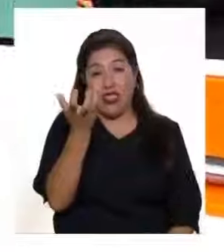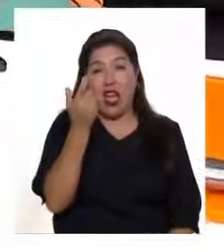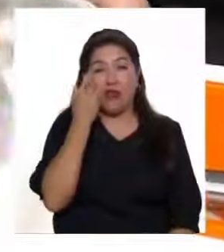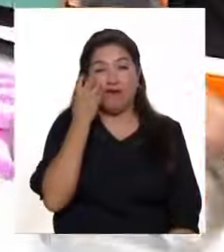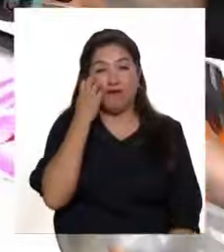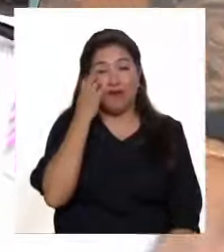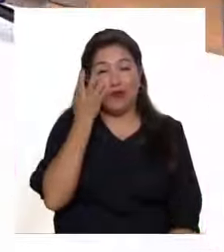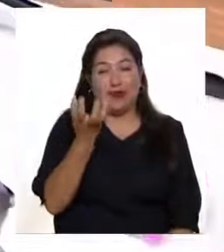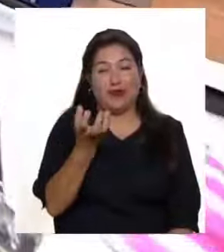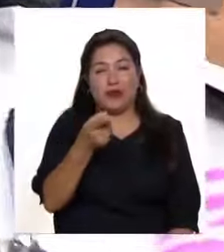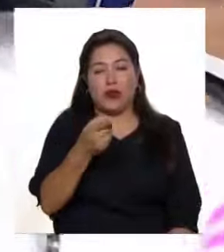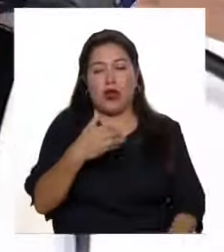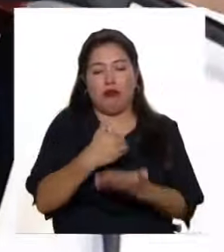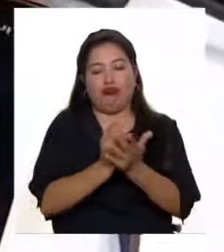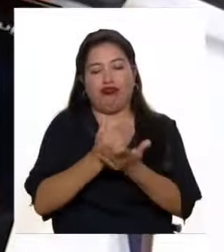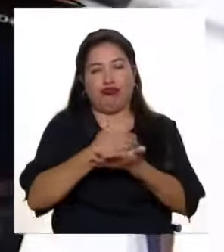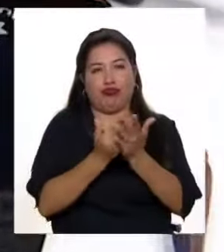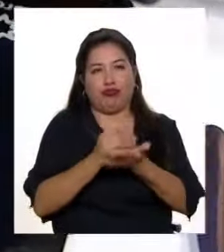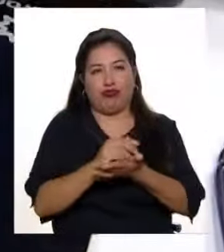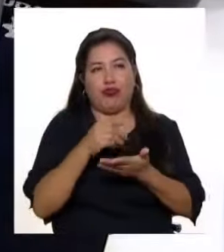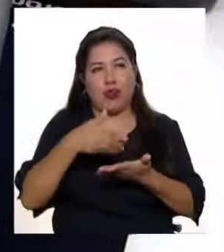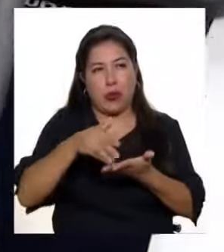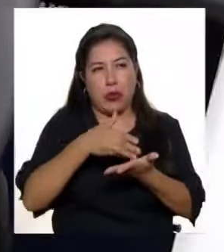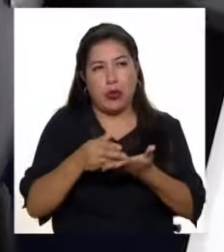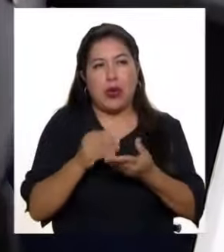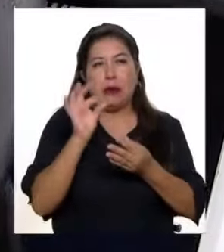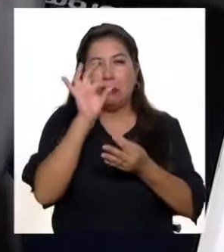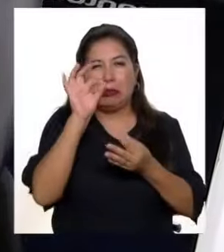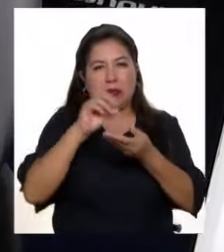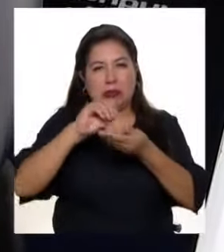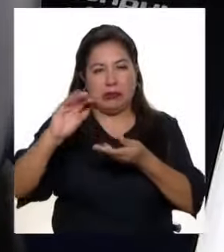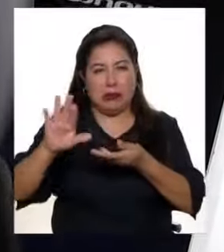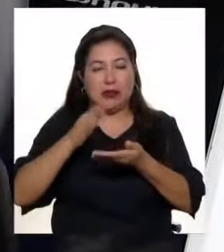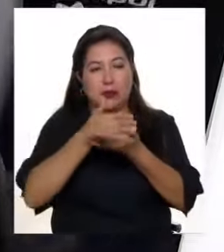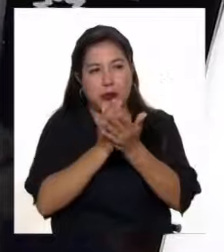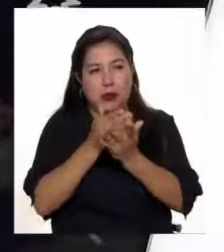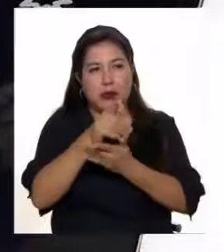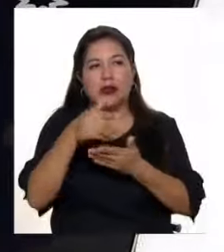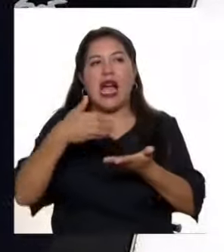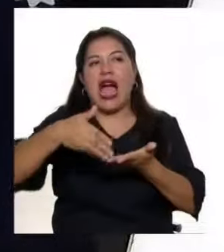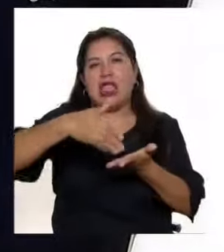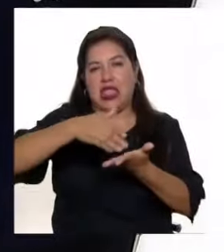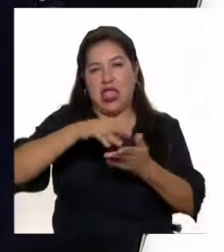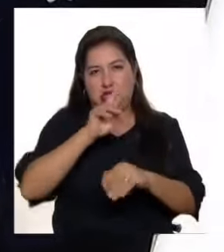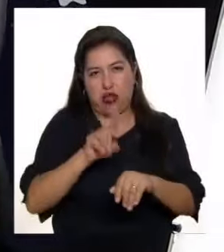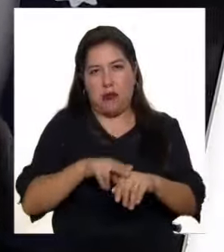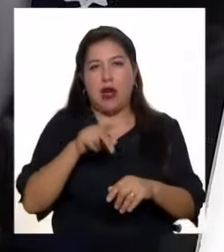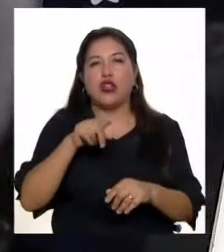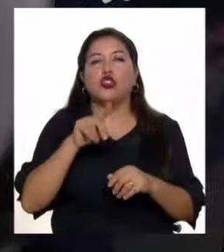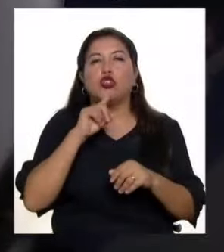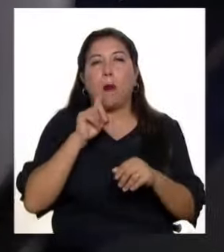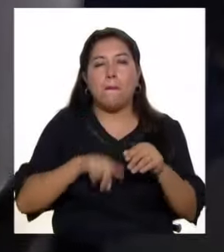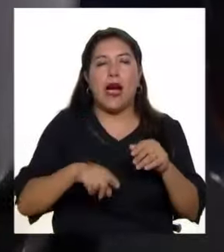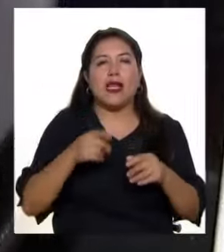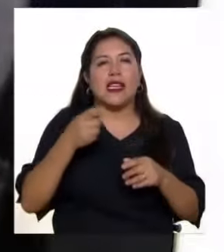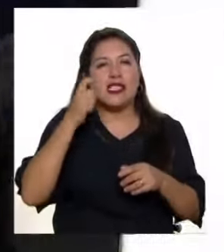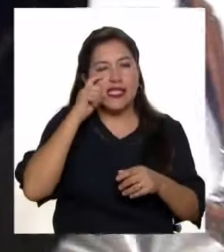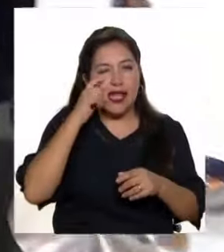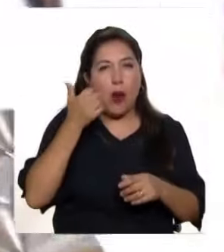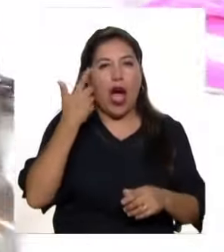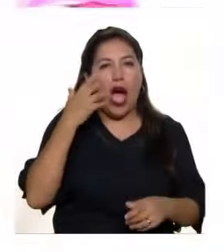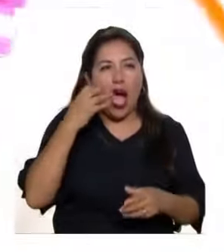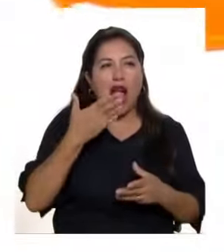Sin venas ni pepas. Sí, sin venas ni pepas. Este es el aderecito básico, ¿no? Exacto. Es tomatito, cebollita y para potenciar, a mí